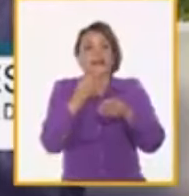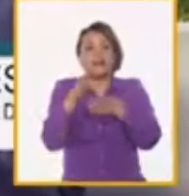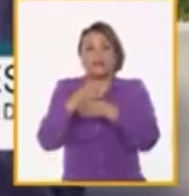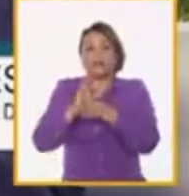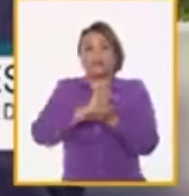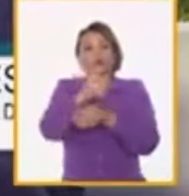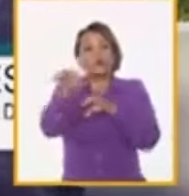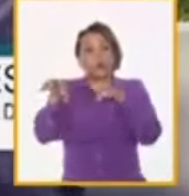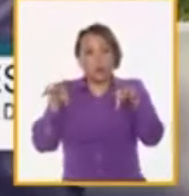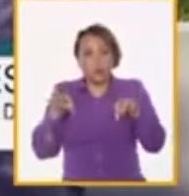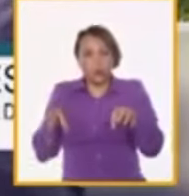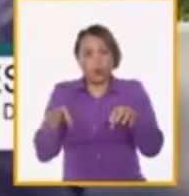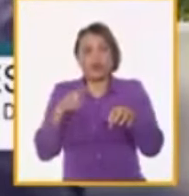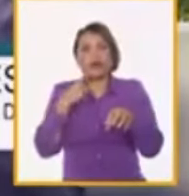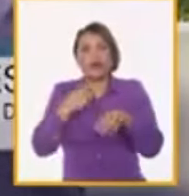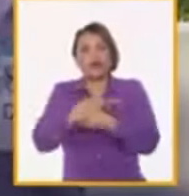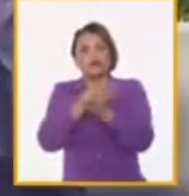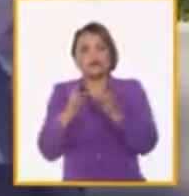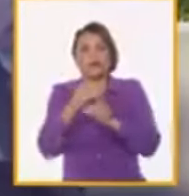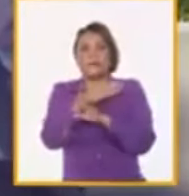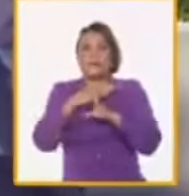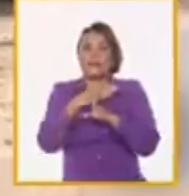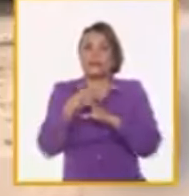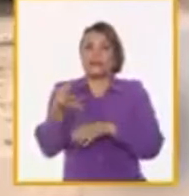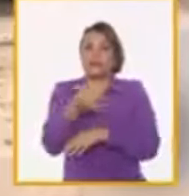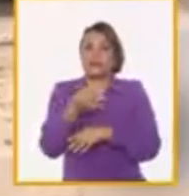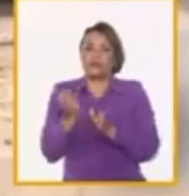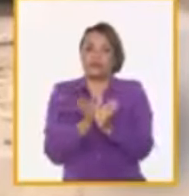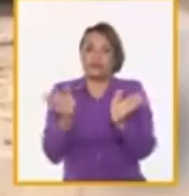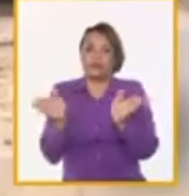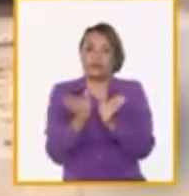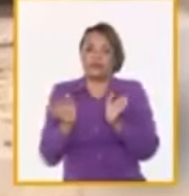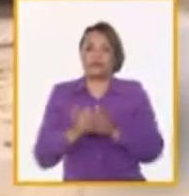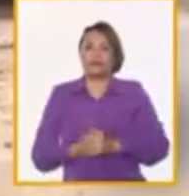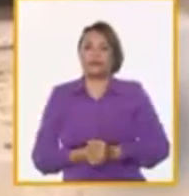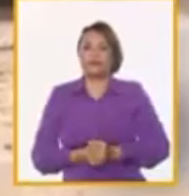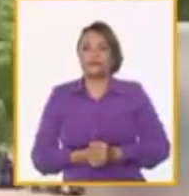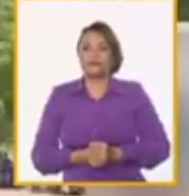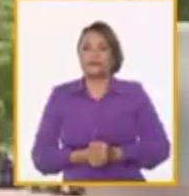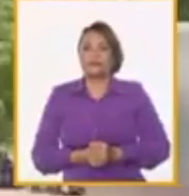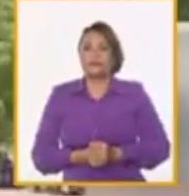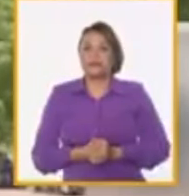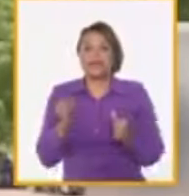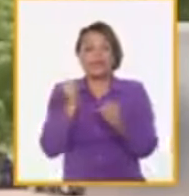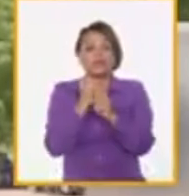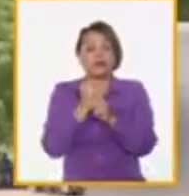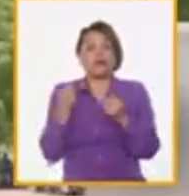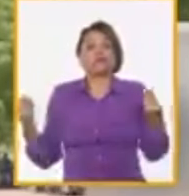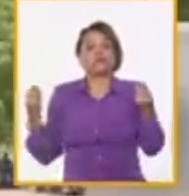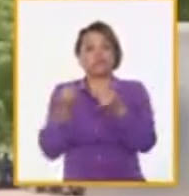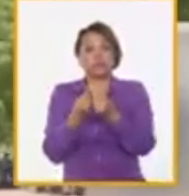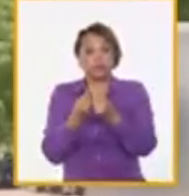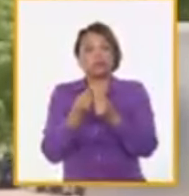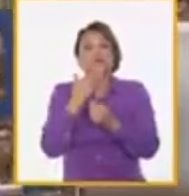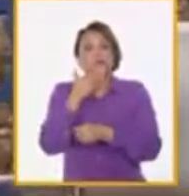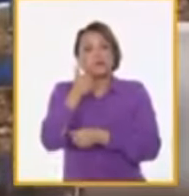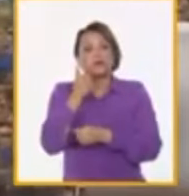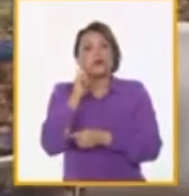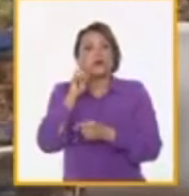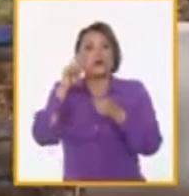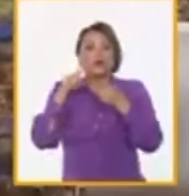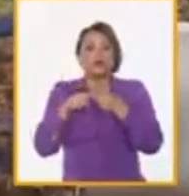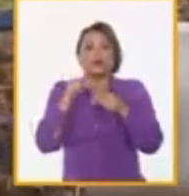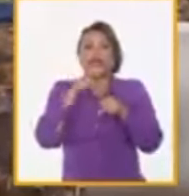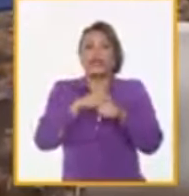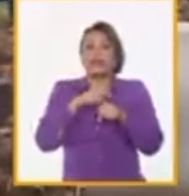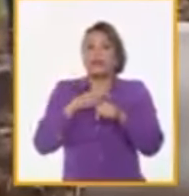de los Mecielos y que abastece a la mitad del municipio San Miguel del Padrón. La integración multisectorial favorece los objetivos y el tiempo de